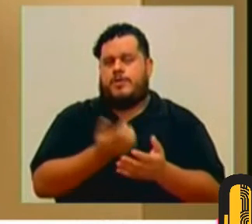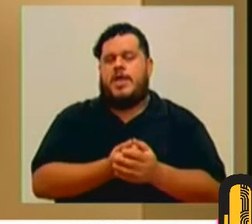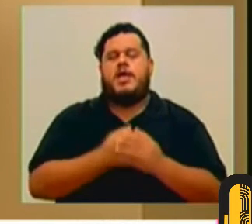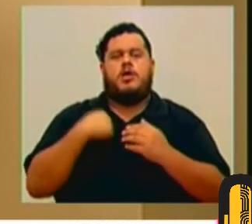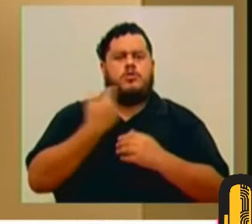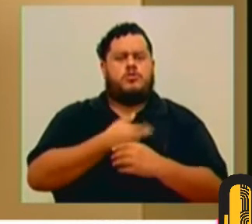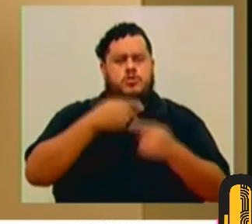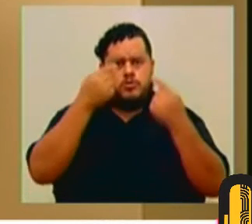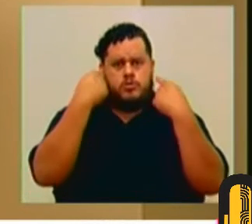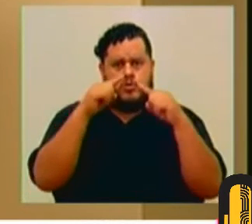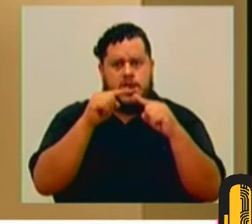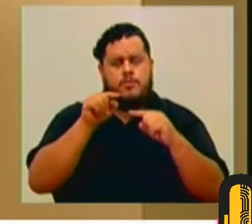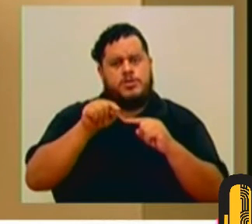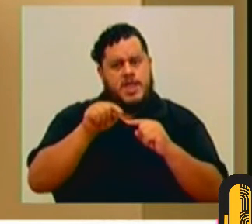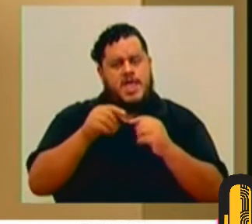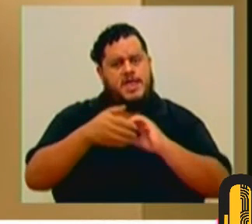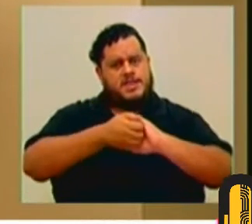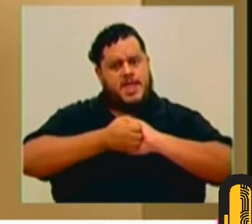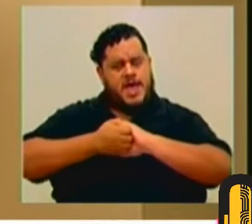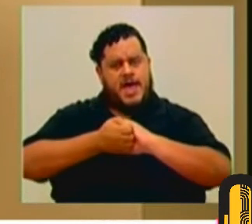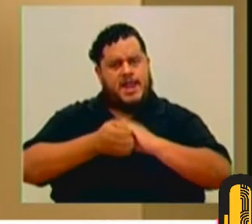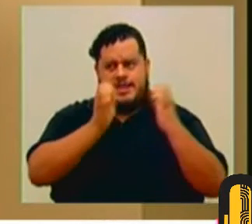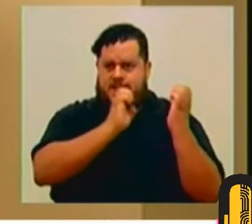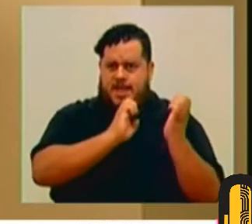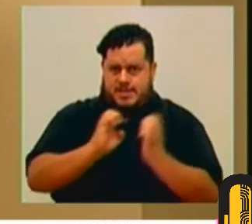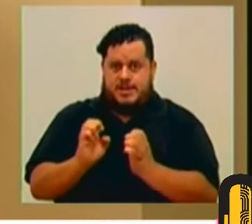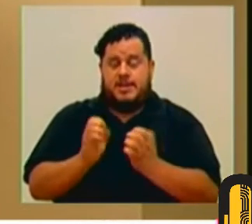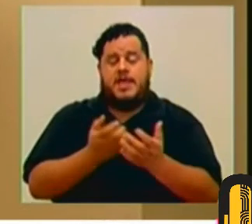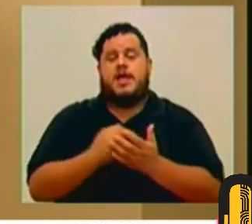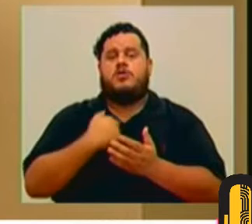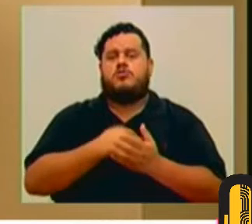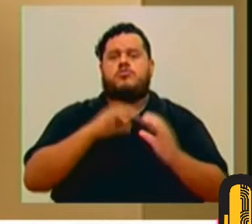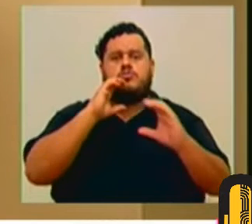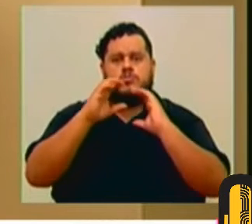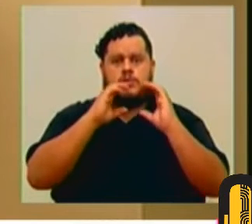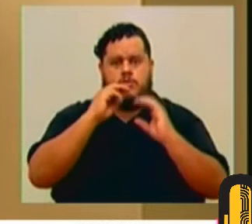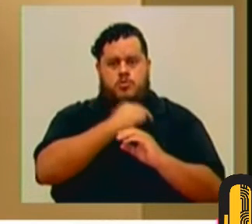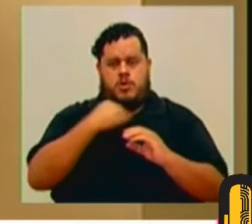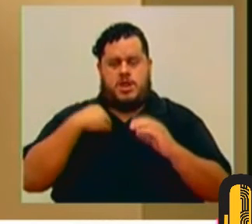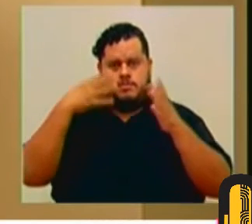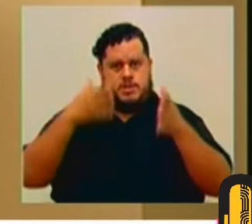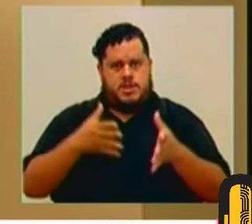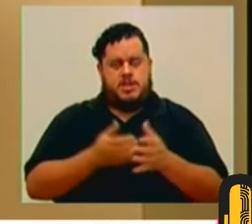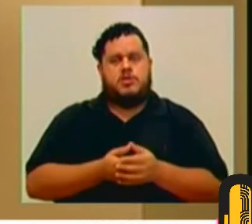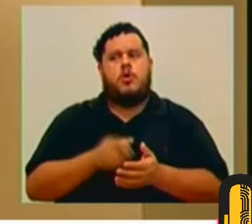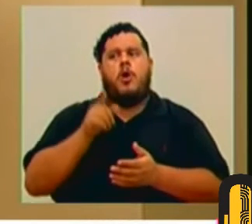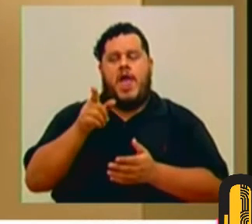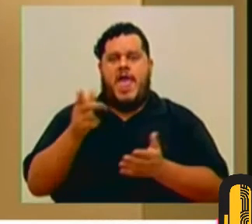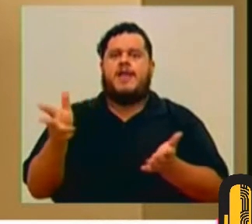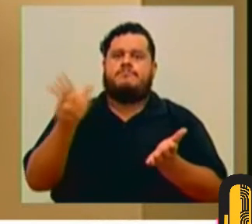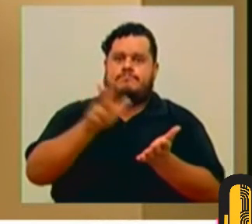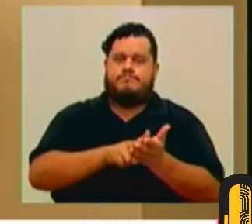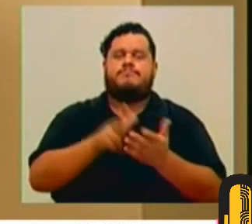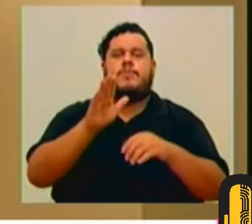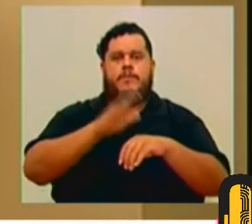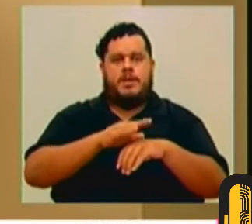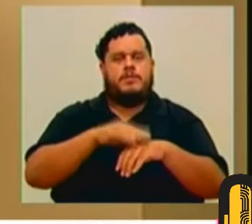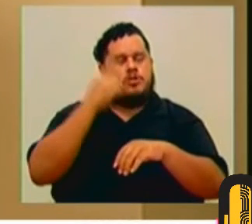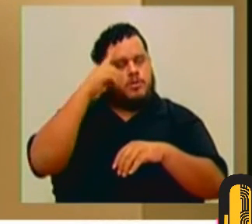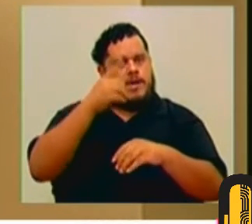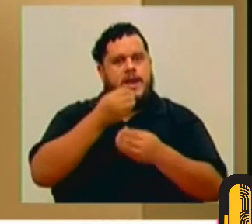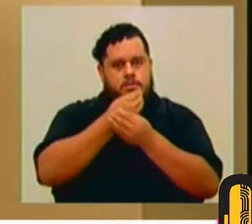logramos esta alianza estratégica. Nos comunicamos con el señor ministro, quien le dio el aval para declararlas de